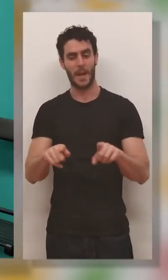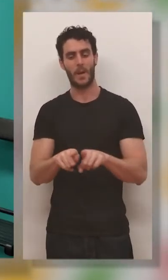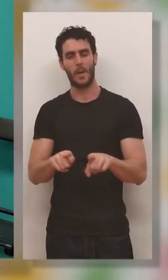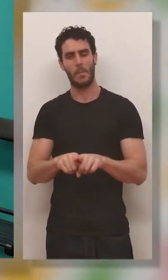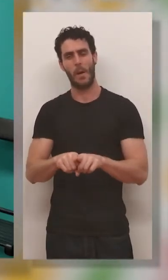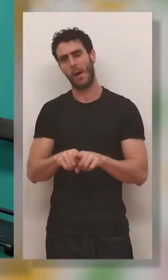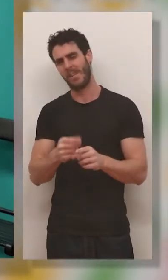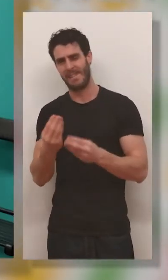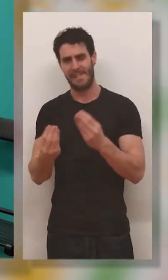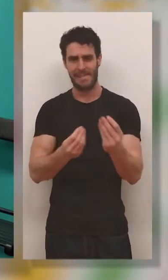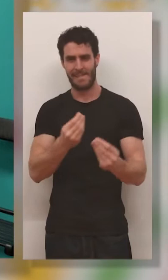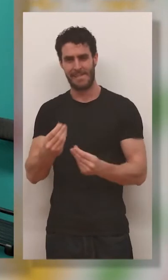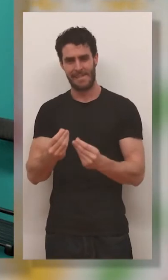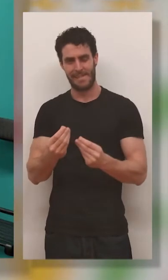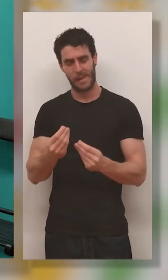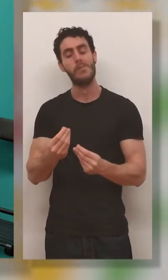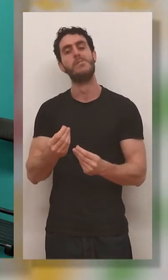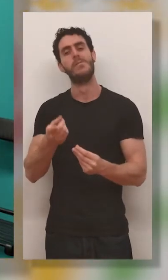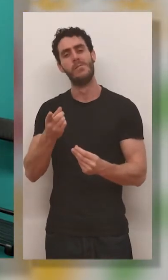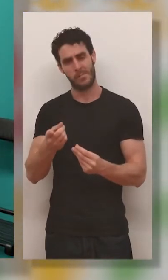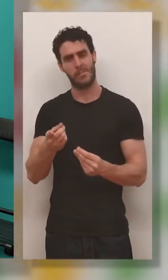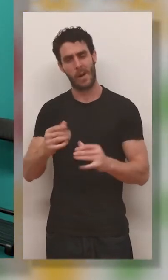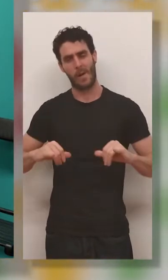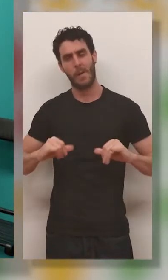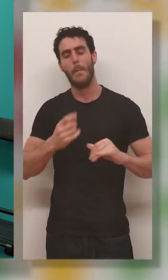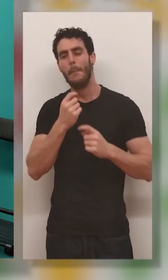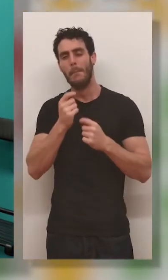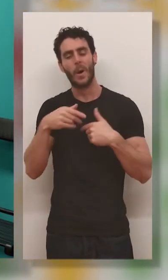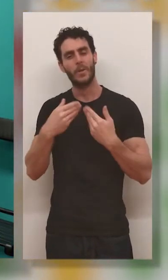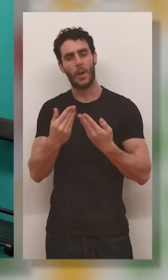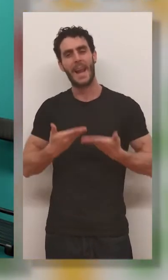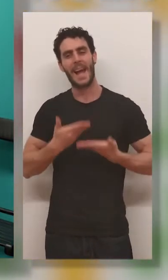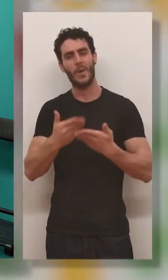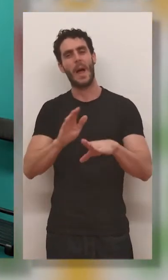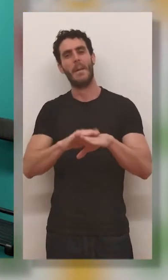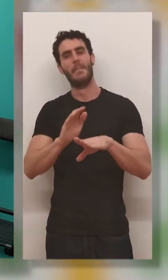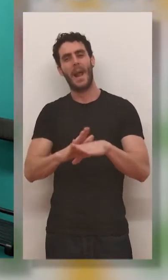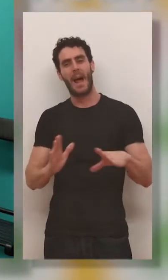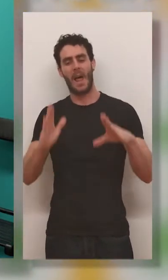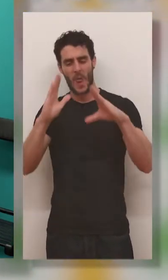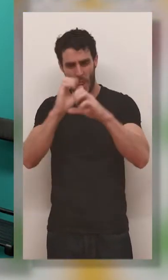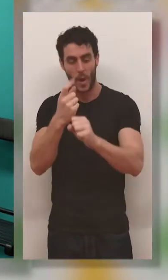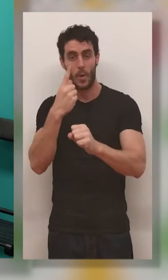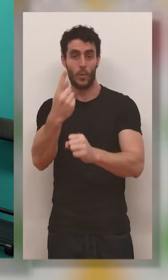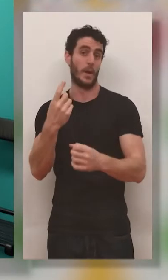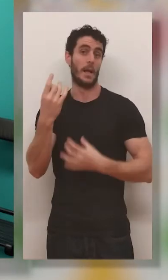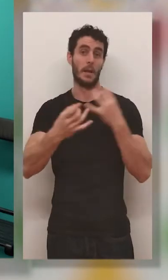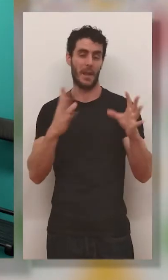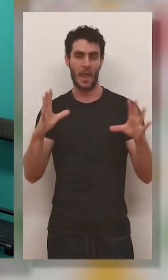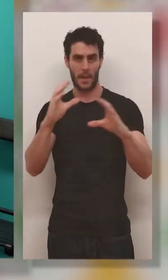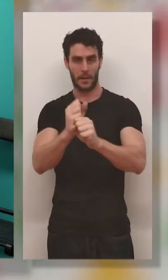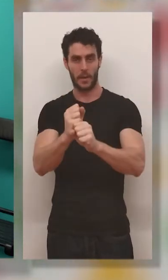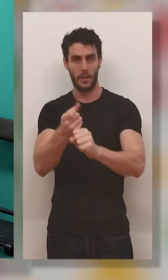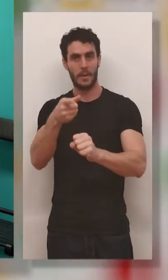picardía y les ayuda también sobre todo a centrarse y a estar, como he dicho, centrados en una actividad y